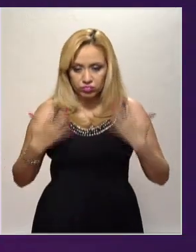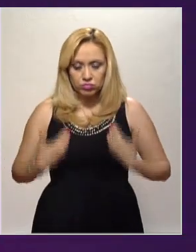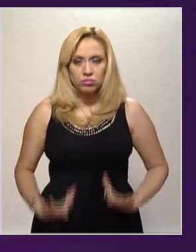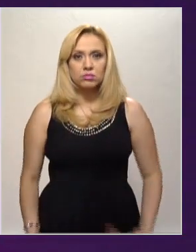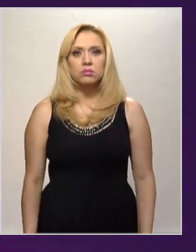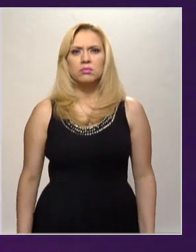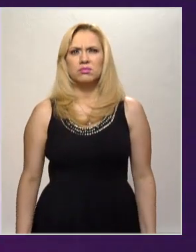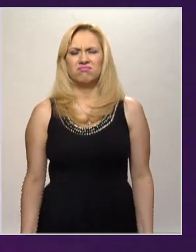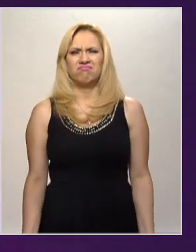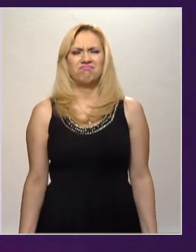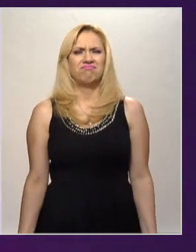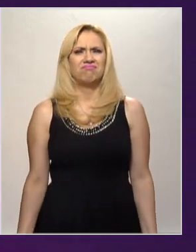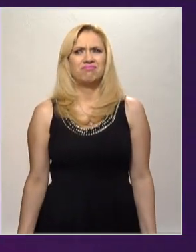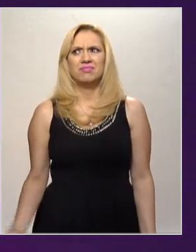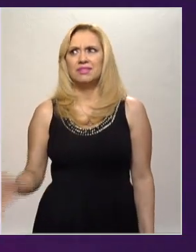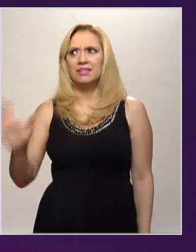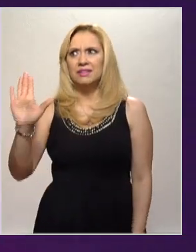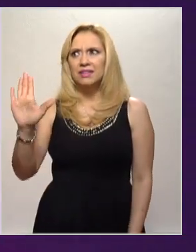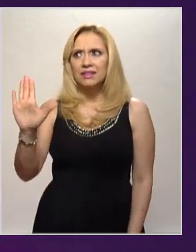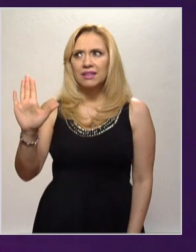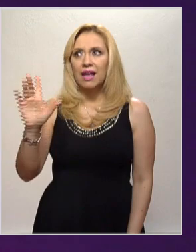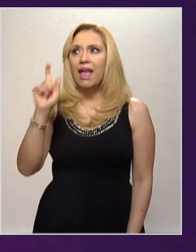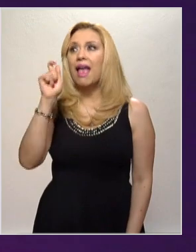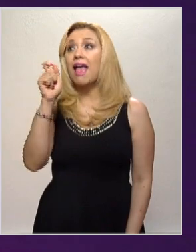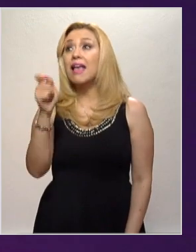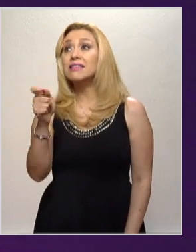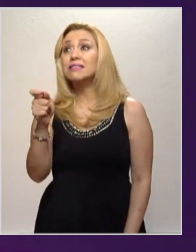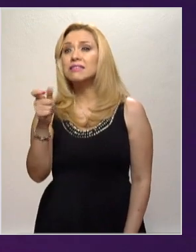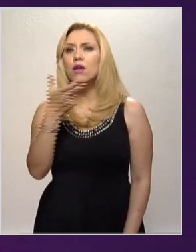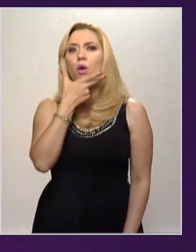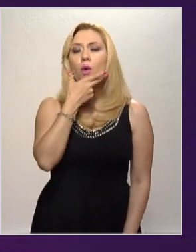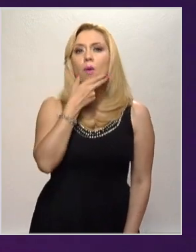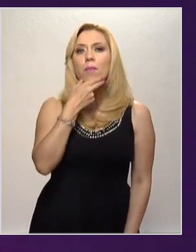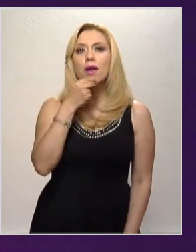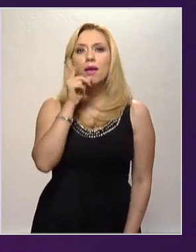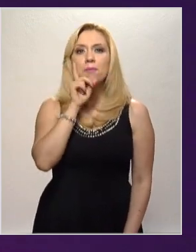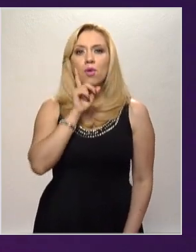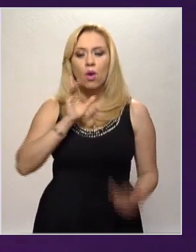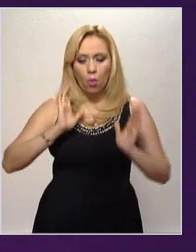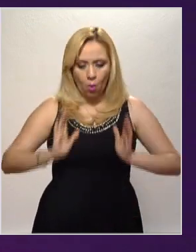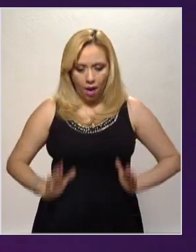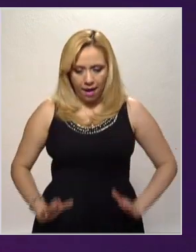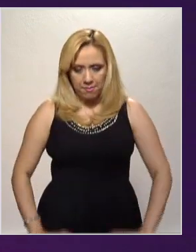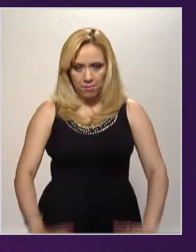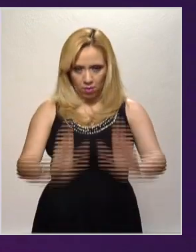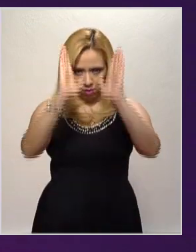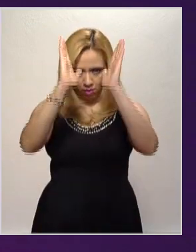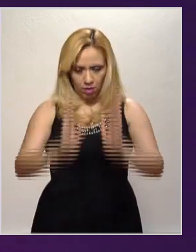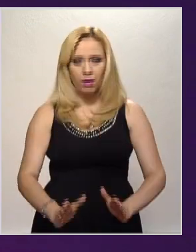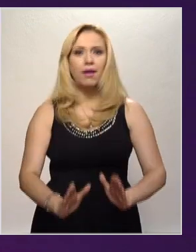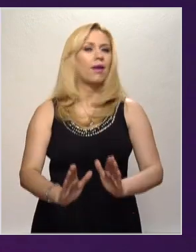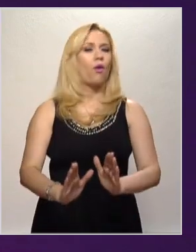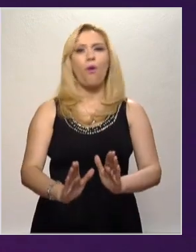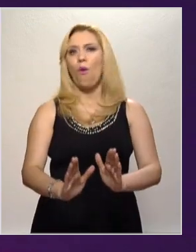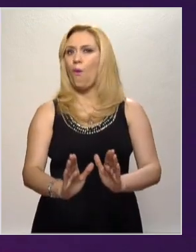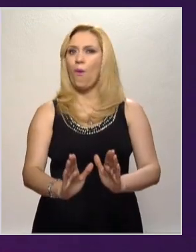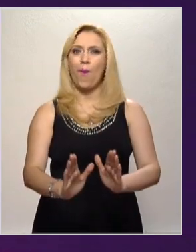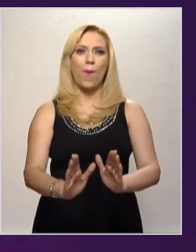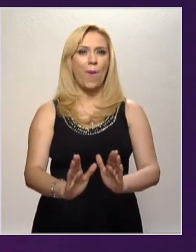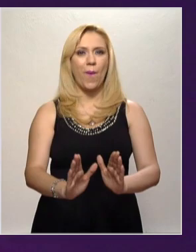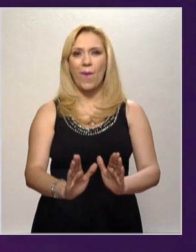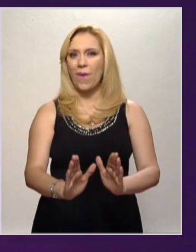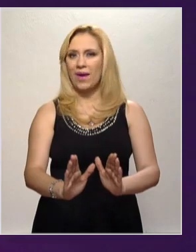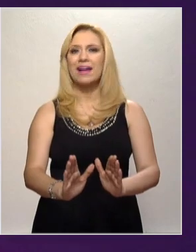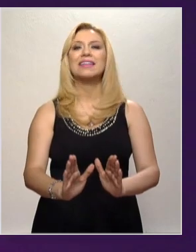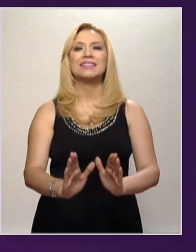les cuesta mucho trabajo entender qué es el género, ¿no? Porque para ellos se reduce a una característica biológica, que es